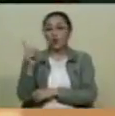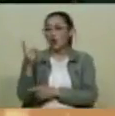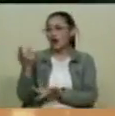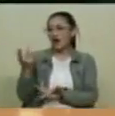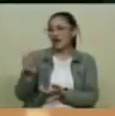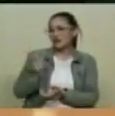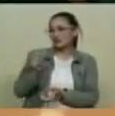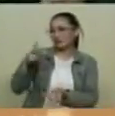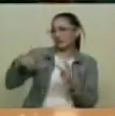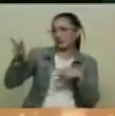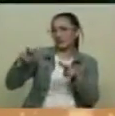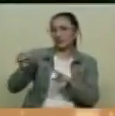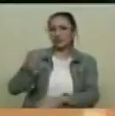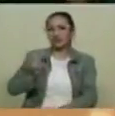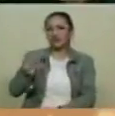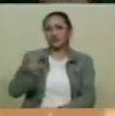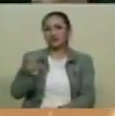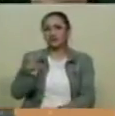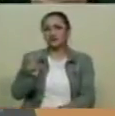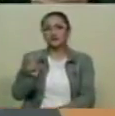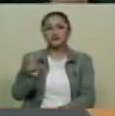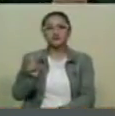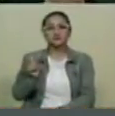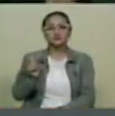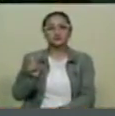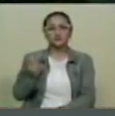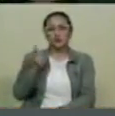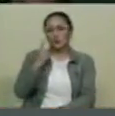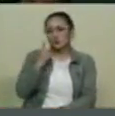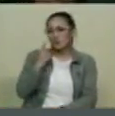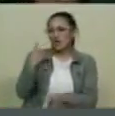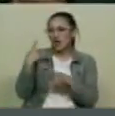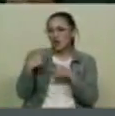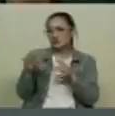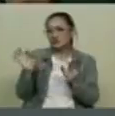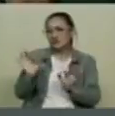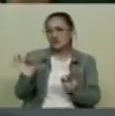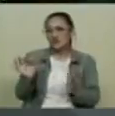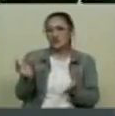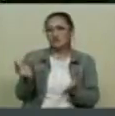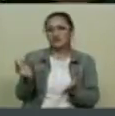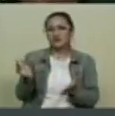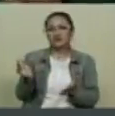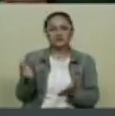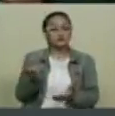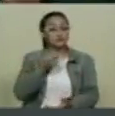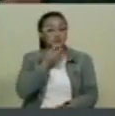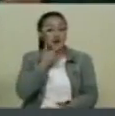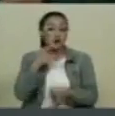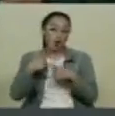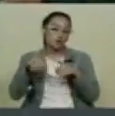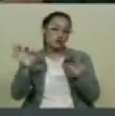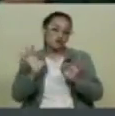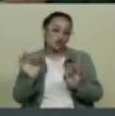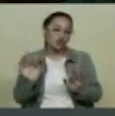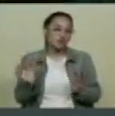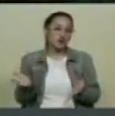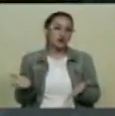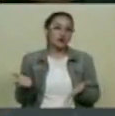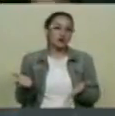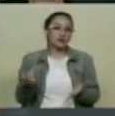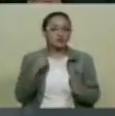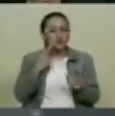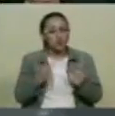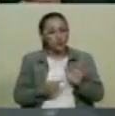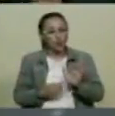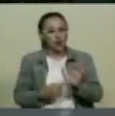espectáculos, digamos, a los que estamos habituados y que son hermosos y también muestra